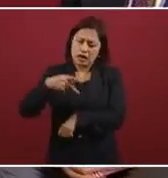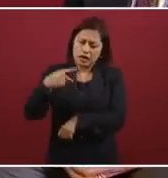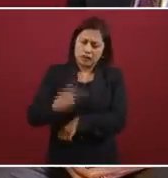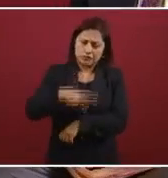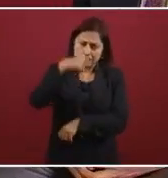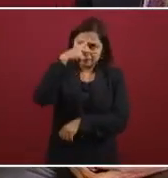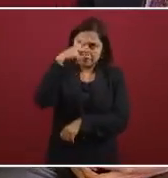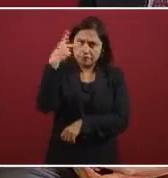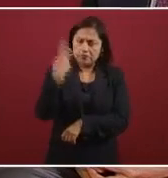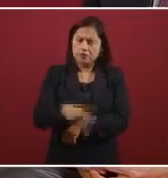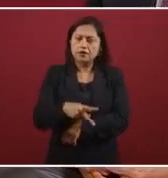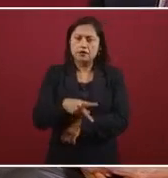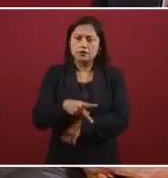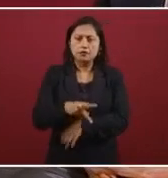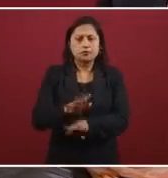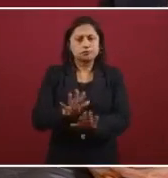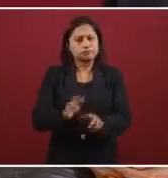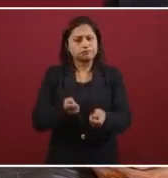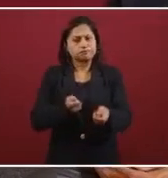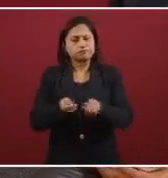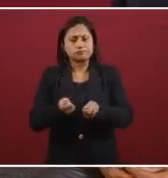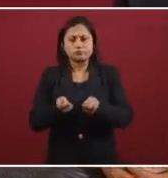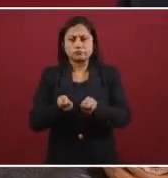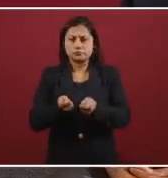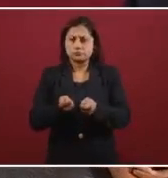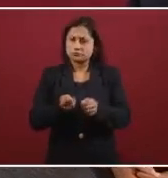vamos a mantener la estabilidad.